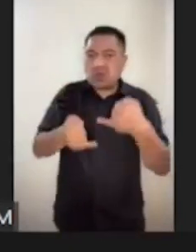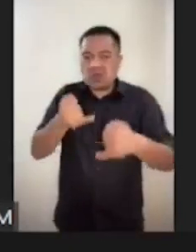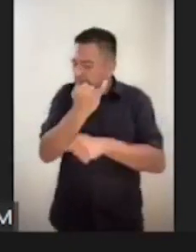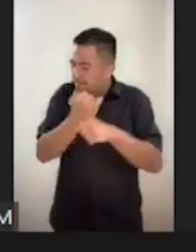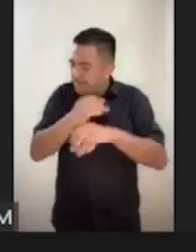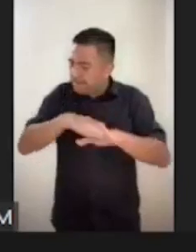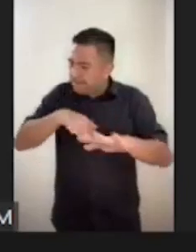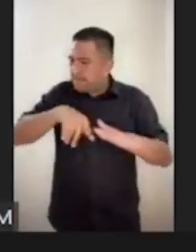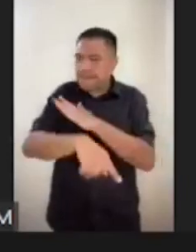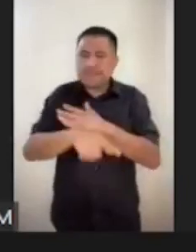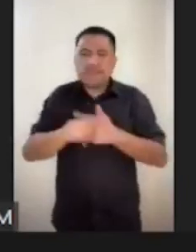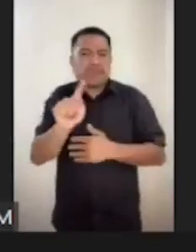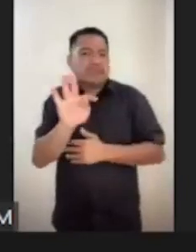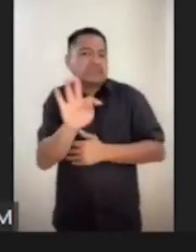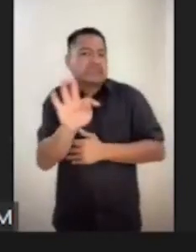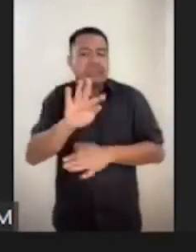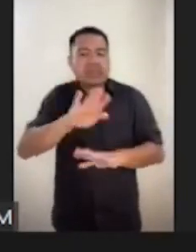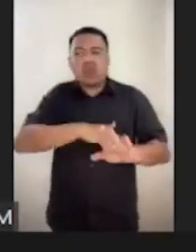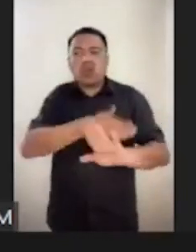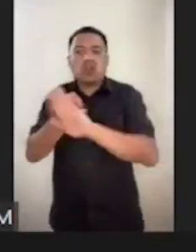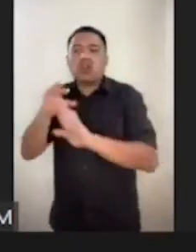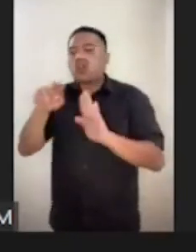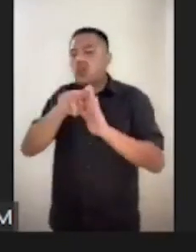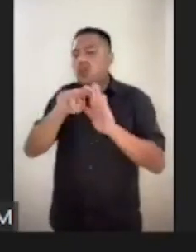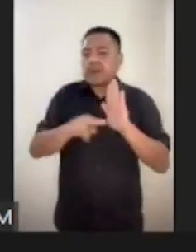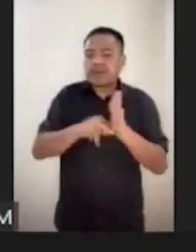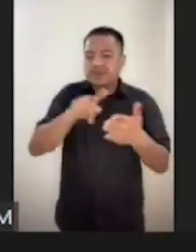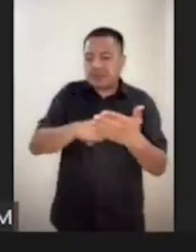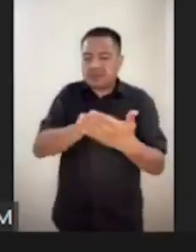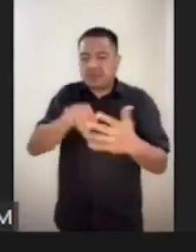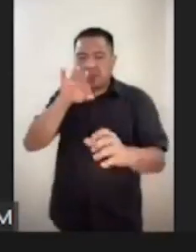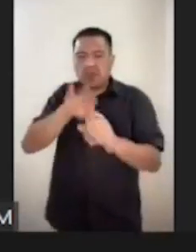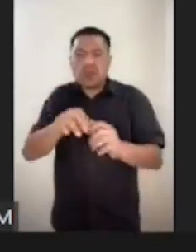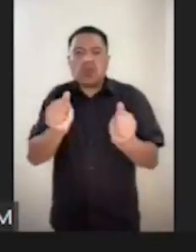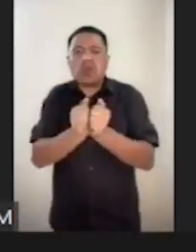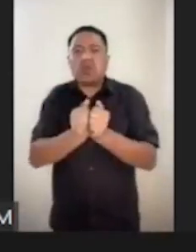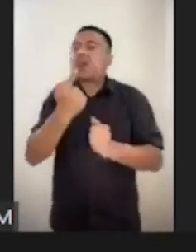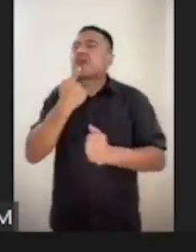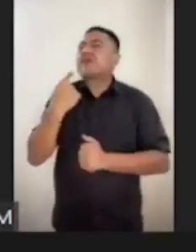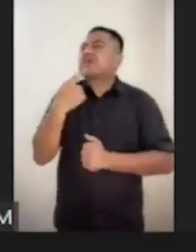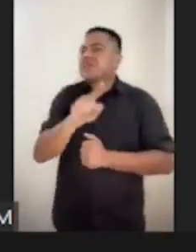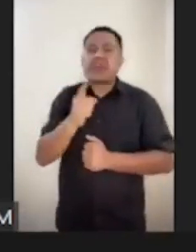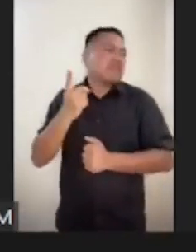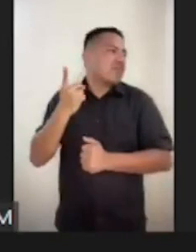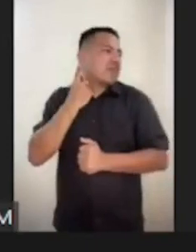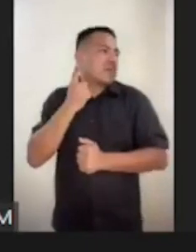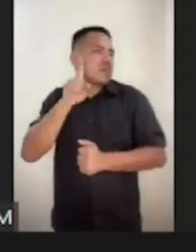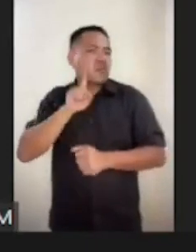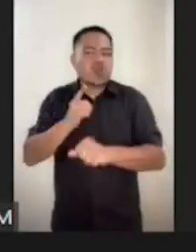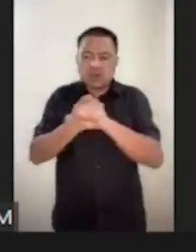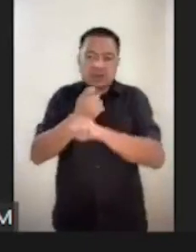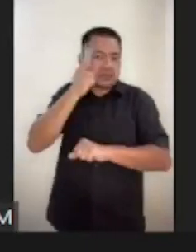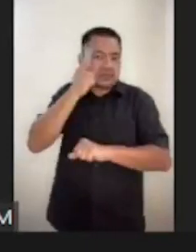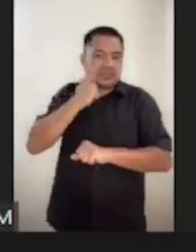una presunta transgresión a la normativa electoral atribuible a la denunciada en su calidad de diputada local con